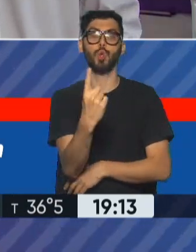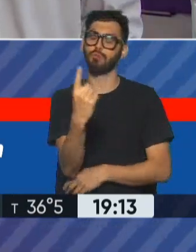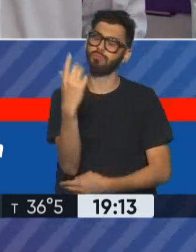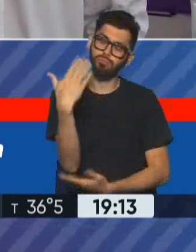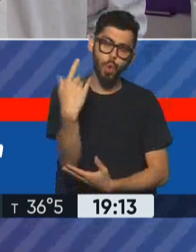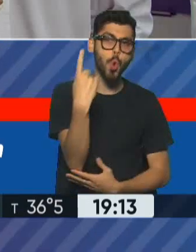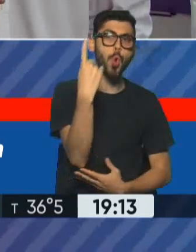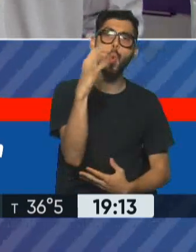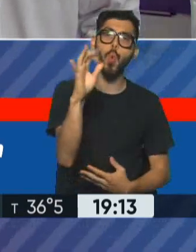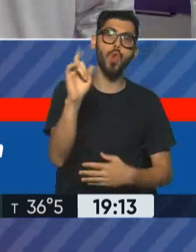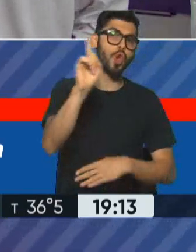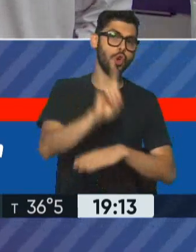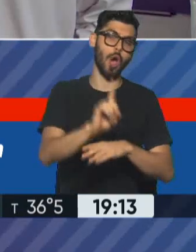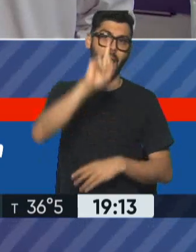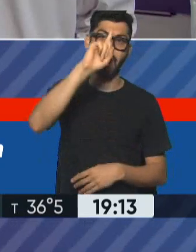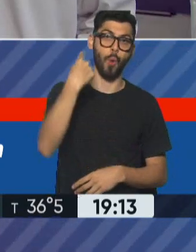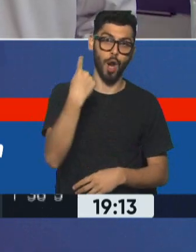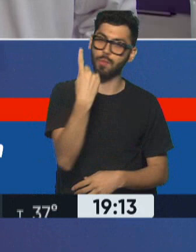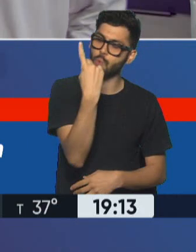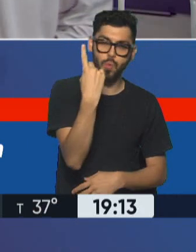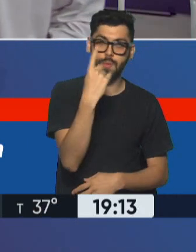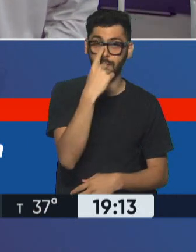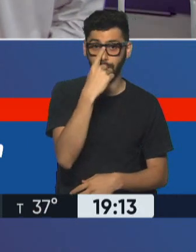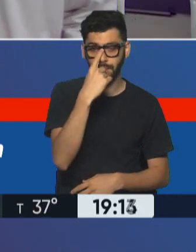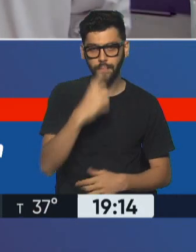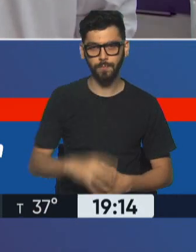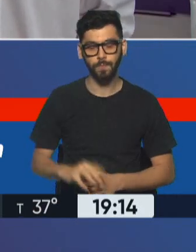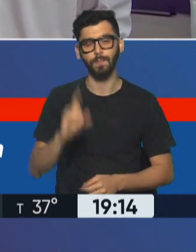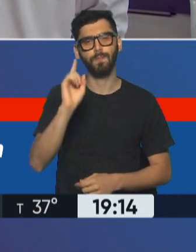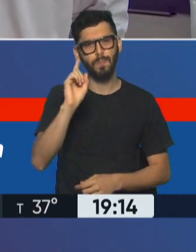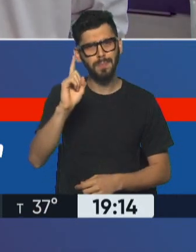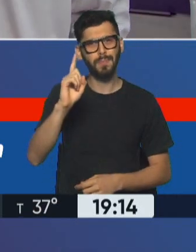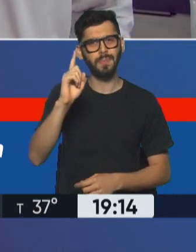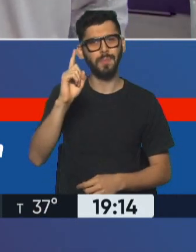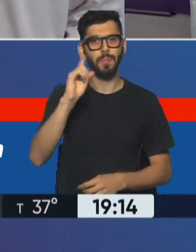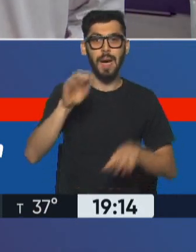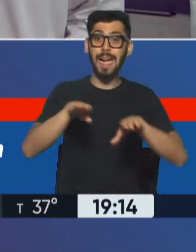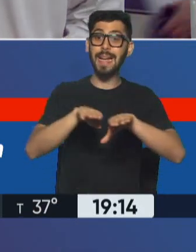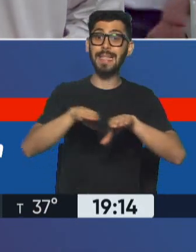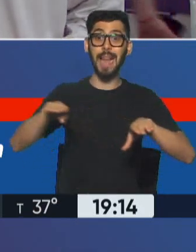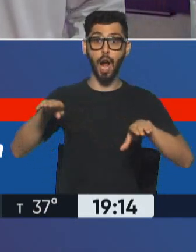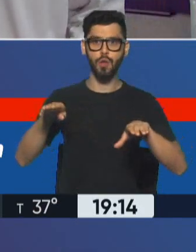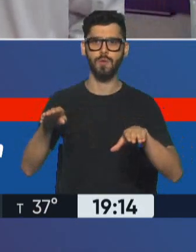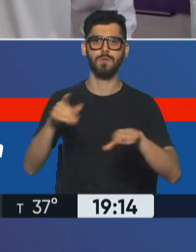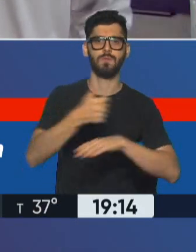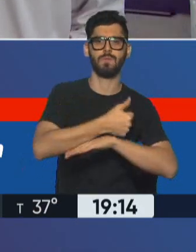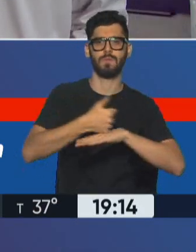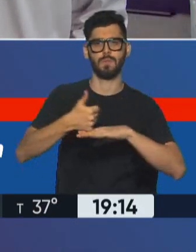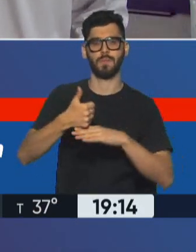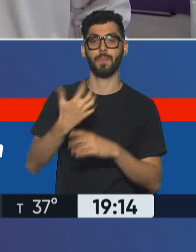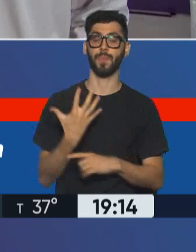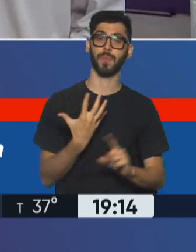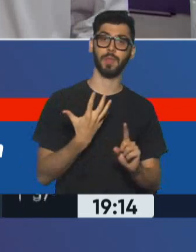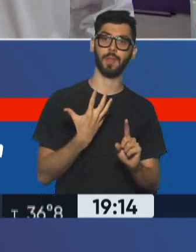había manifestado, fue el presidente Alberto Fernández. Hay que tener en cuenta el escenario. Había dirigentes,